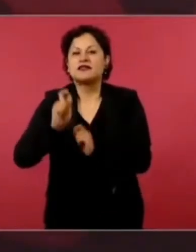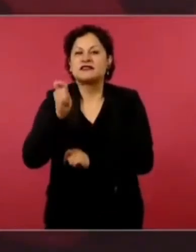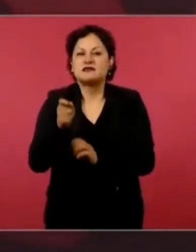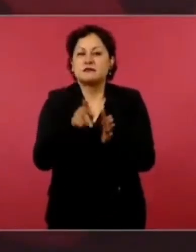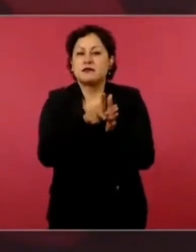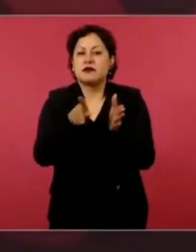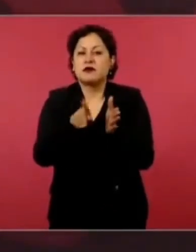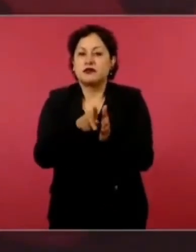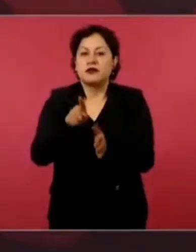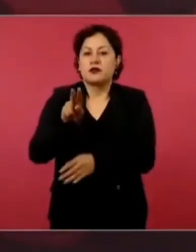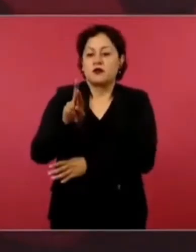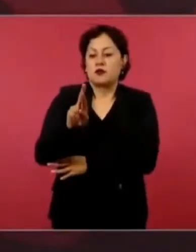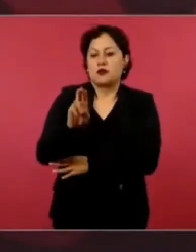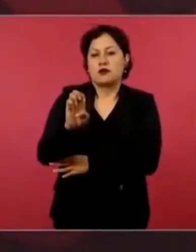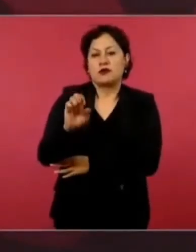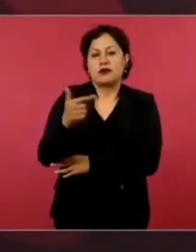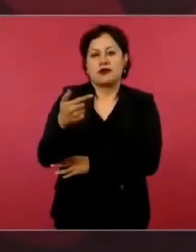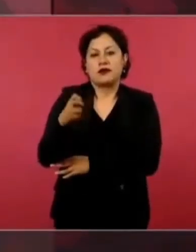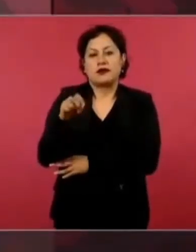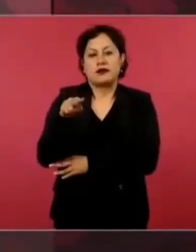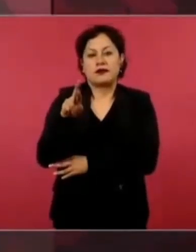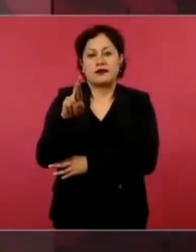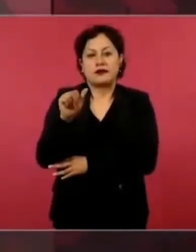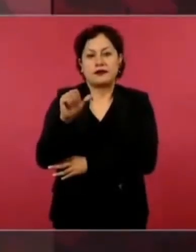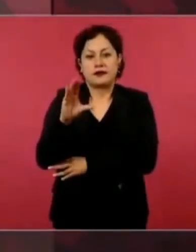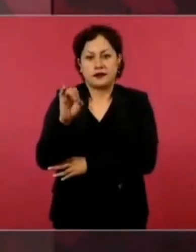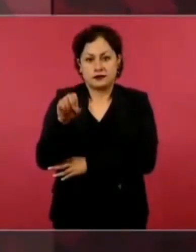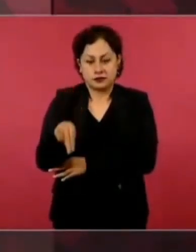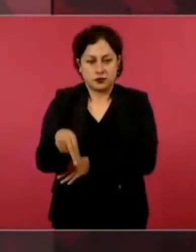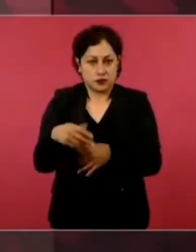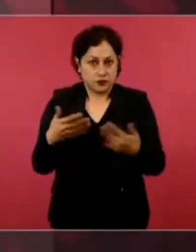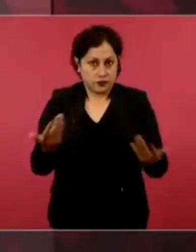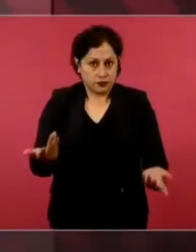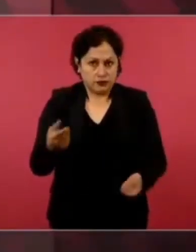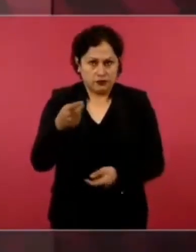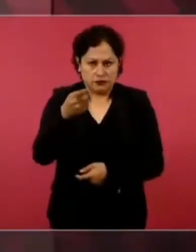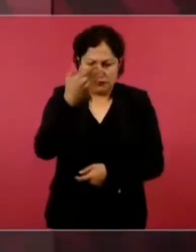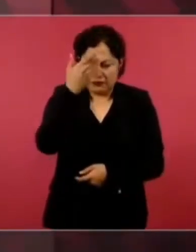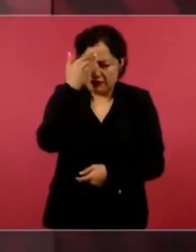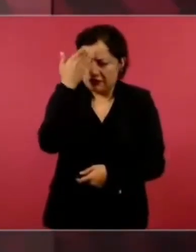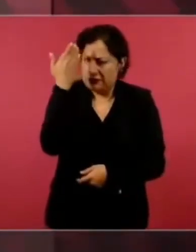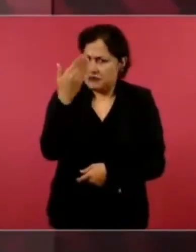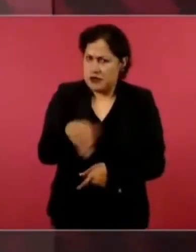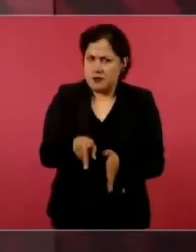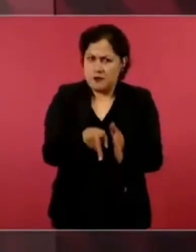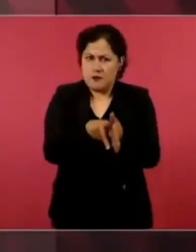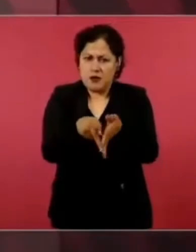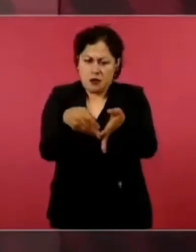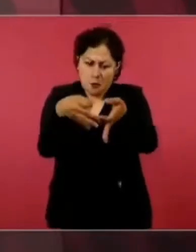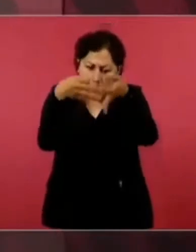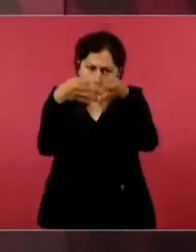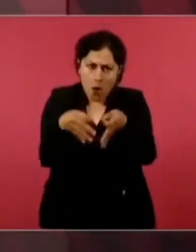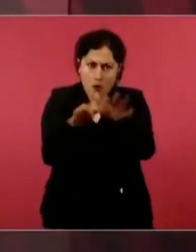Y se pueden hacer 10 millones de periódicos, además bien hechos.